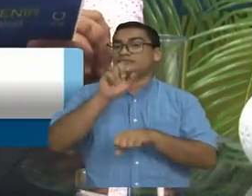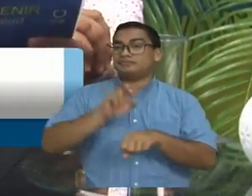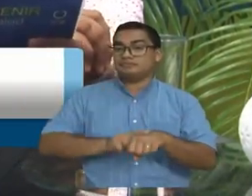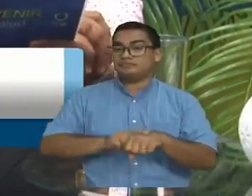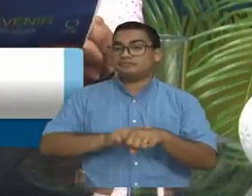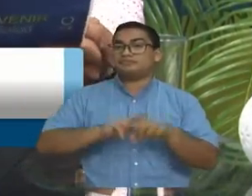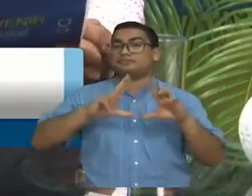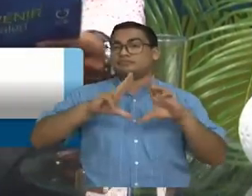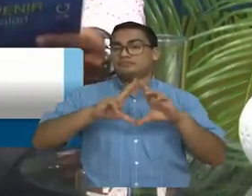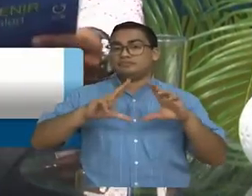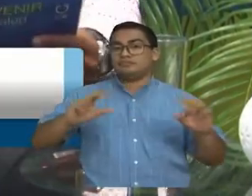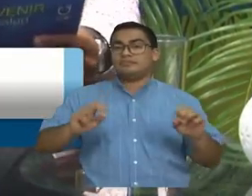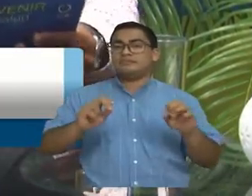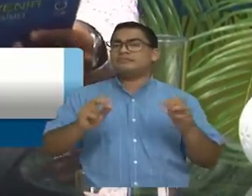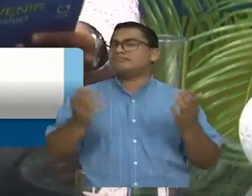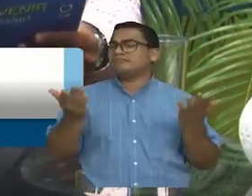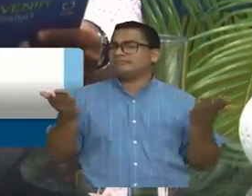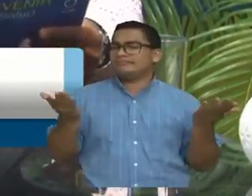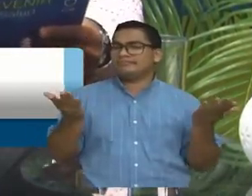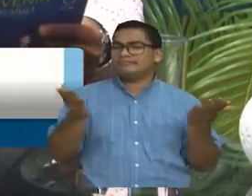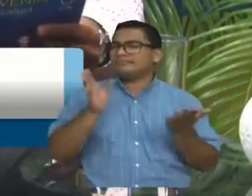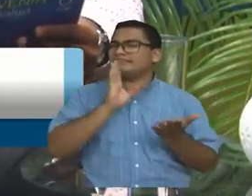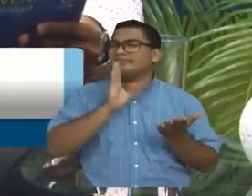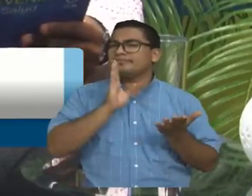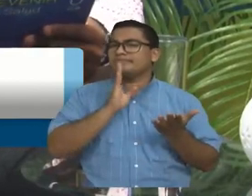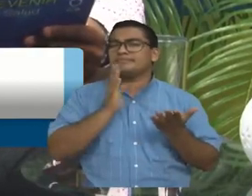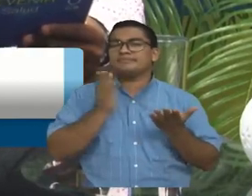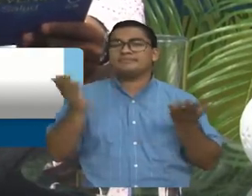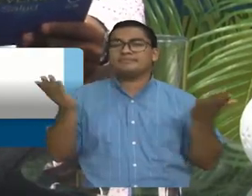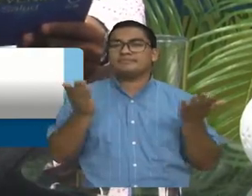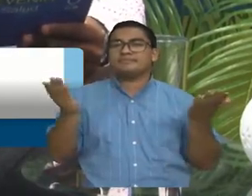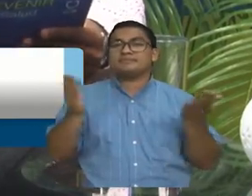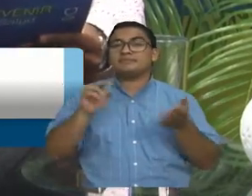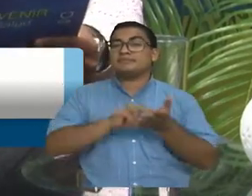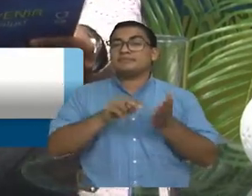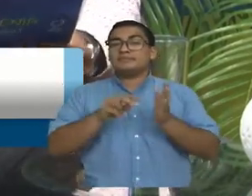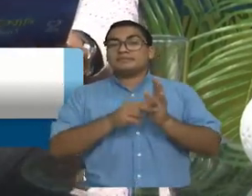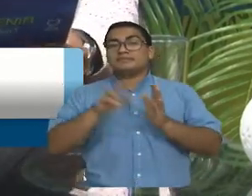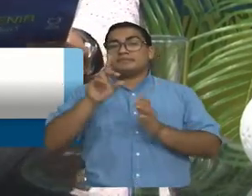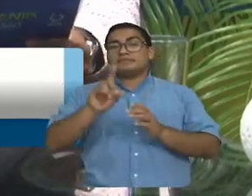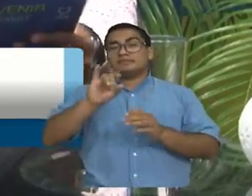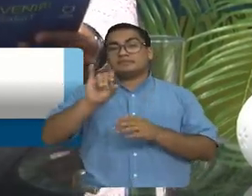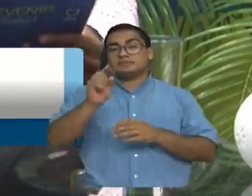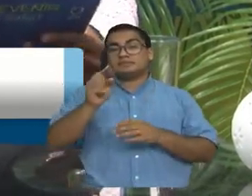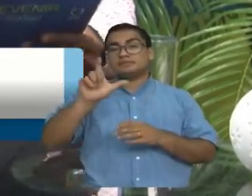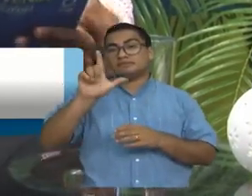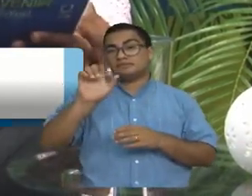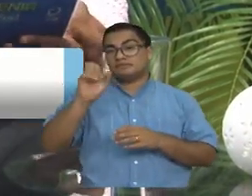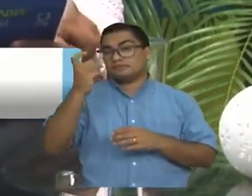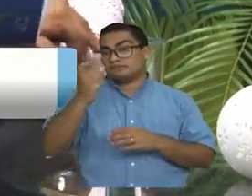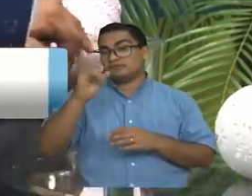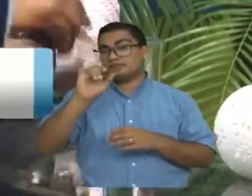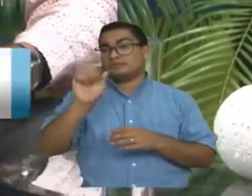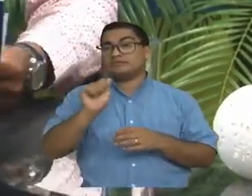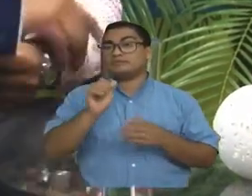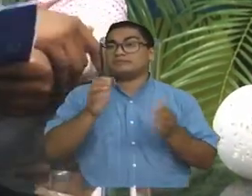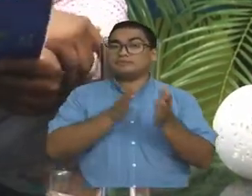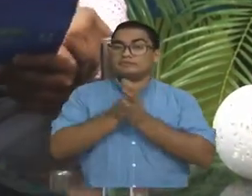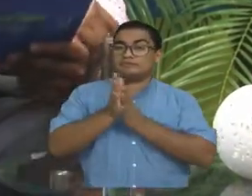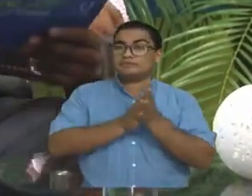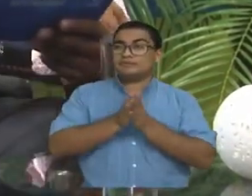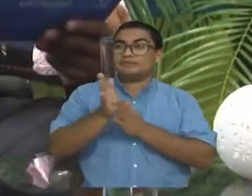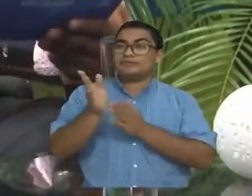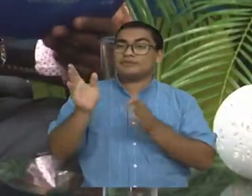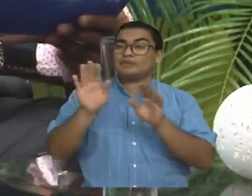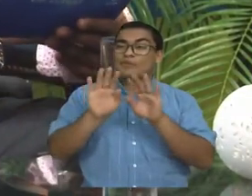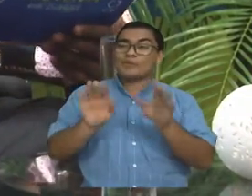canal de la Asamblea Nacional. Estamos hablando hoy sobre qué es la dislexia y cómo tratarla. Estamos aprovechando la